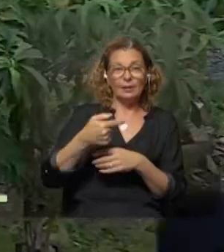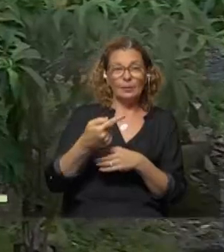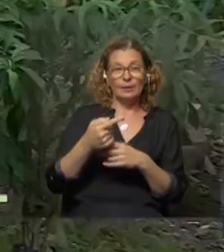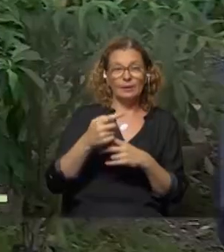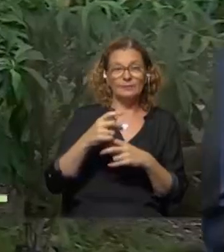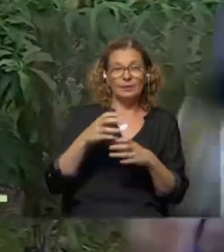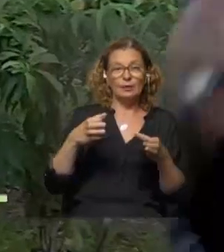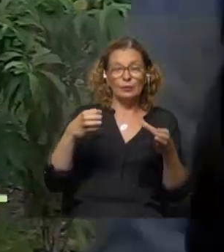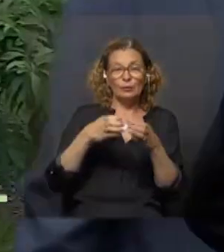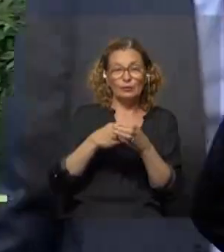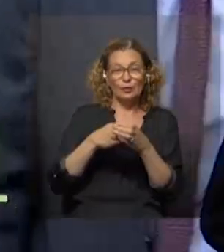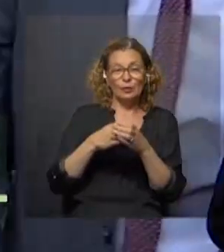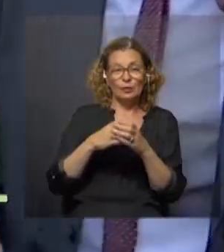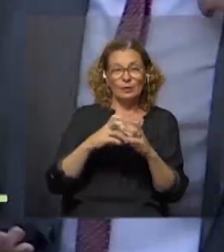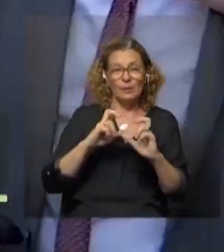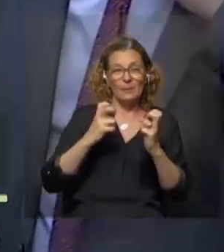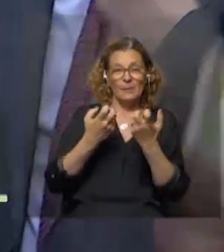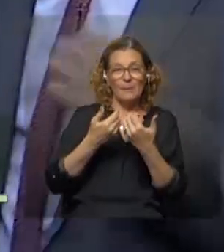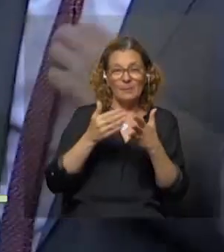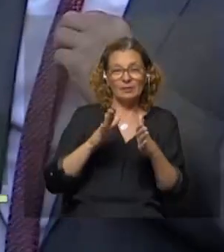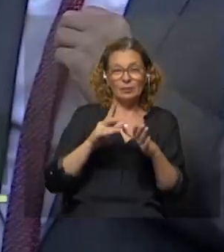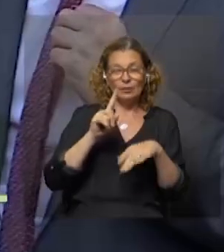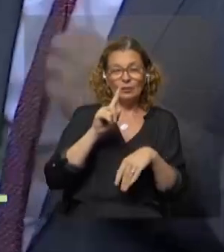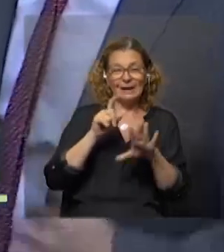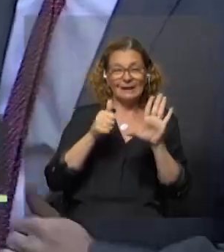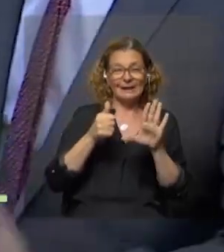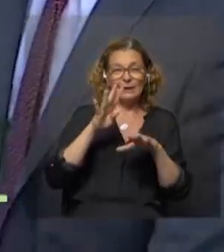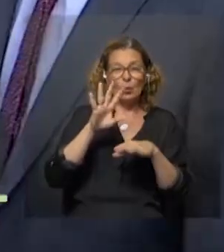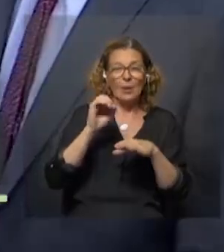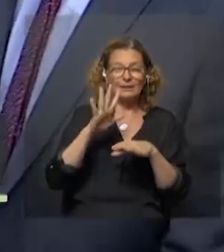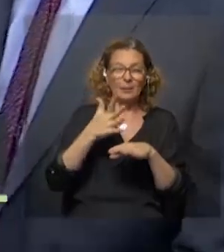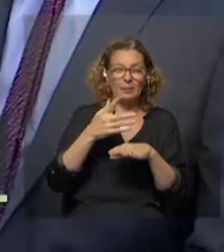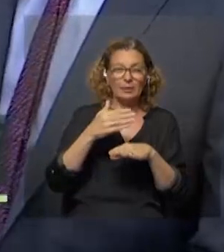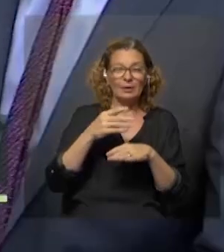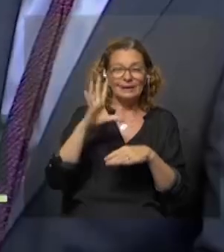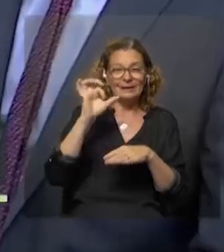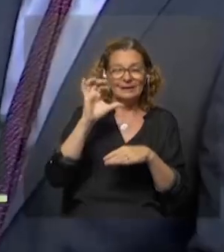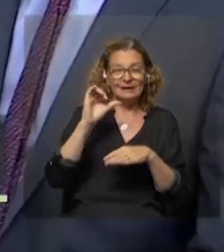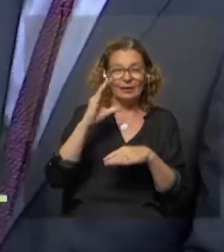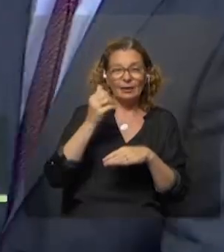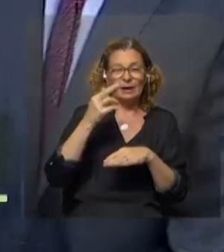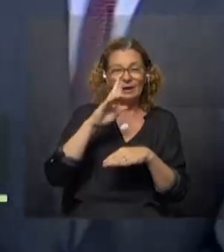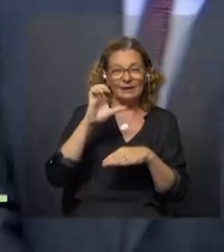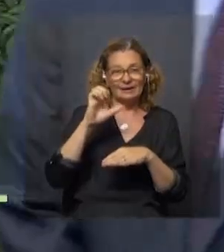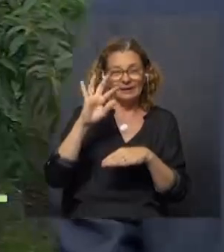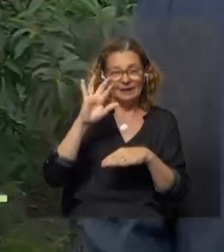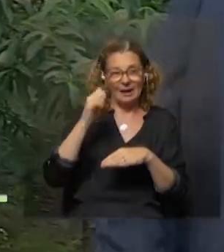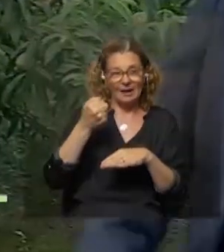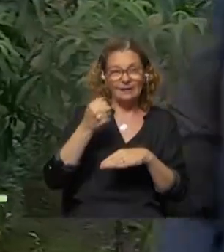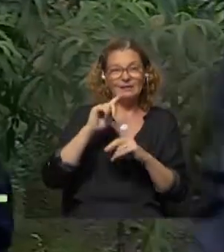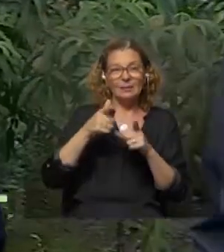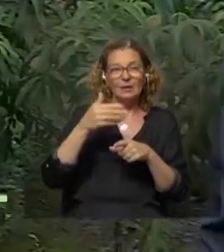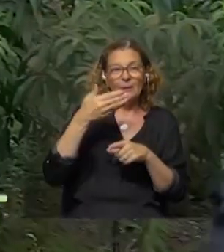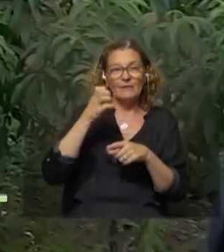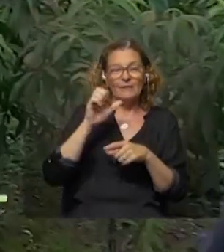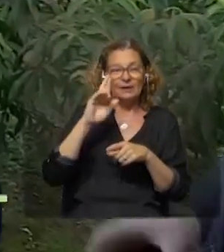reunión de la mesa que comenzó sobre las 18:40 aproximadamente el senador Mario senador Charles carrera para estar hablando un poco de las conclusiones